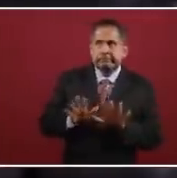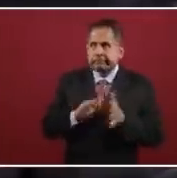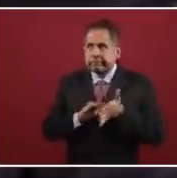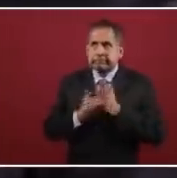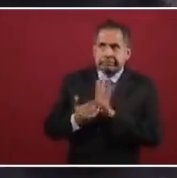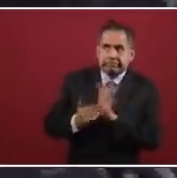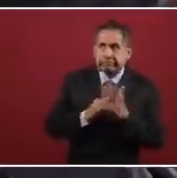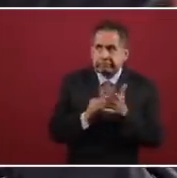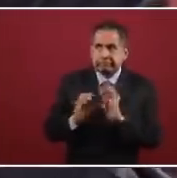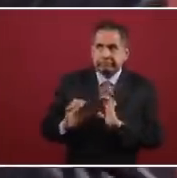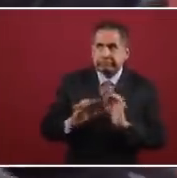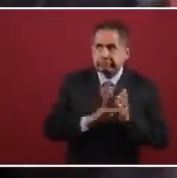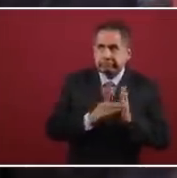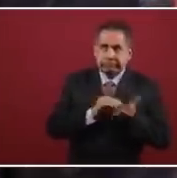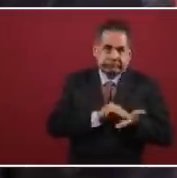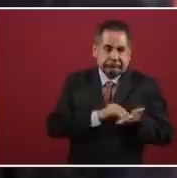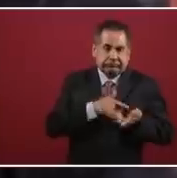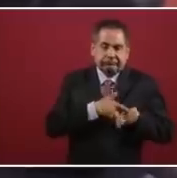como